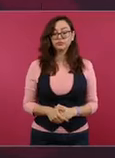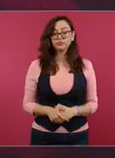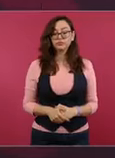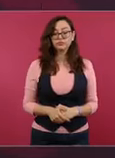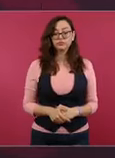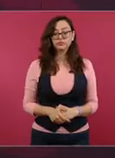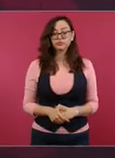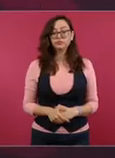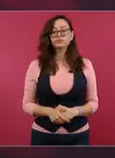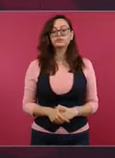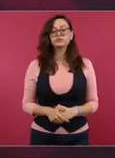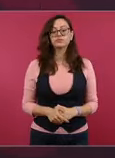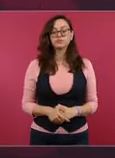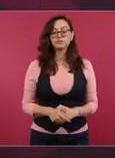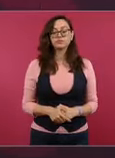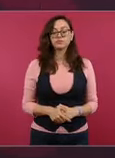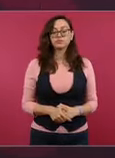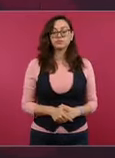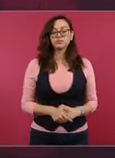ni nada menos,